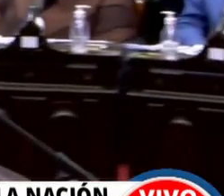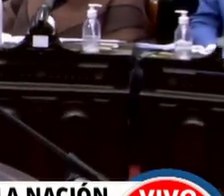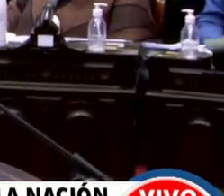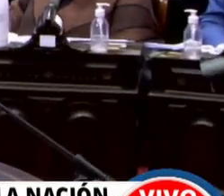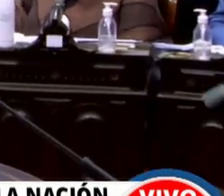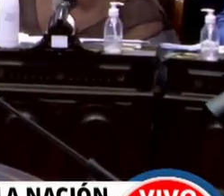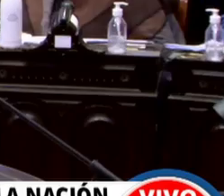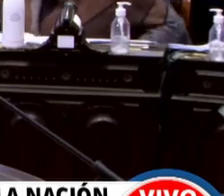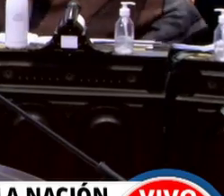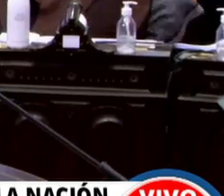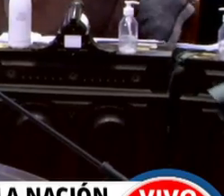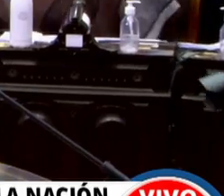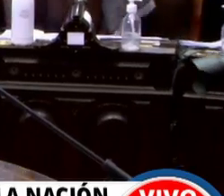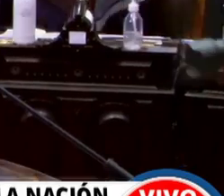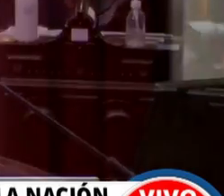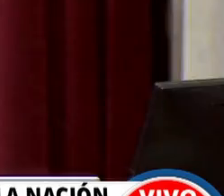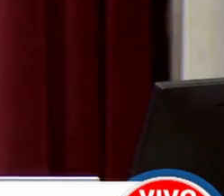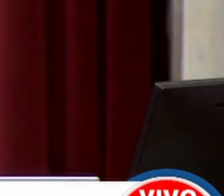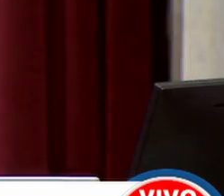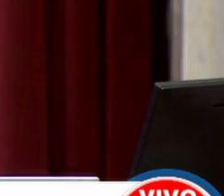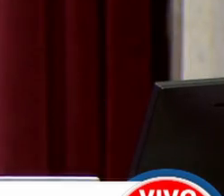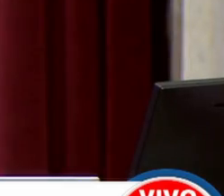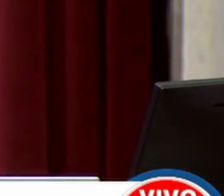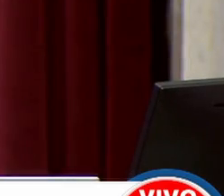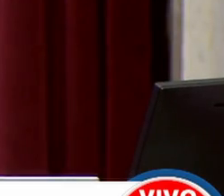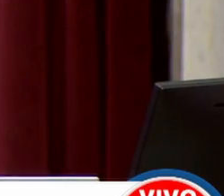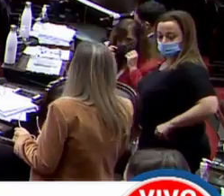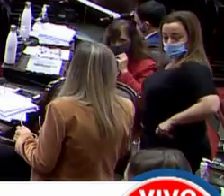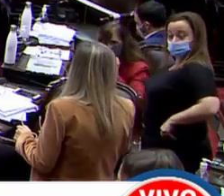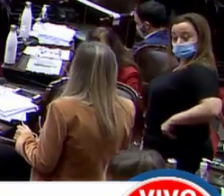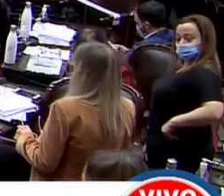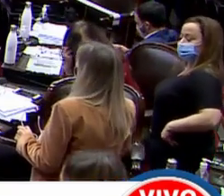y a los señores diputados y diputadas a ponerse de pie